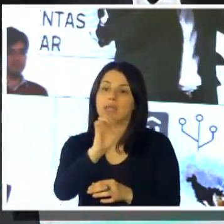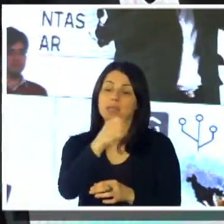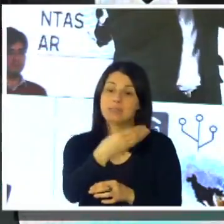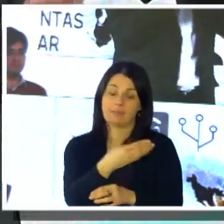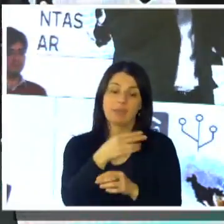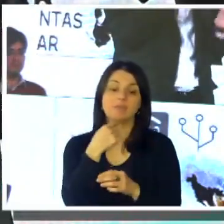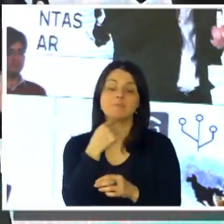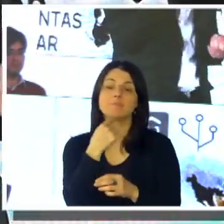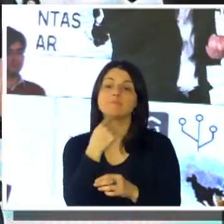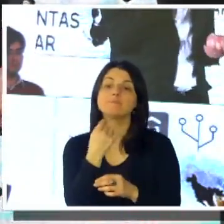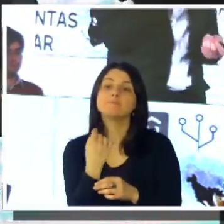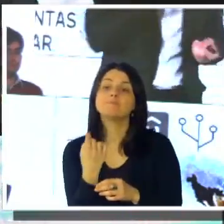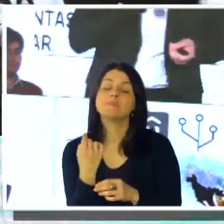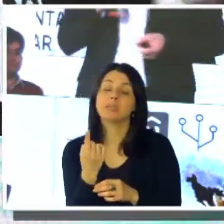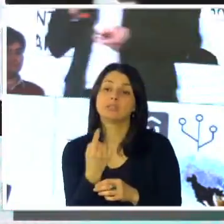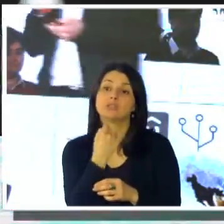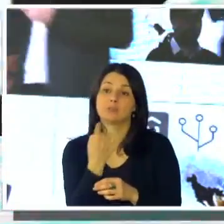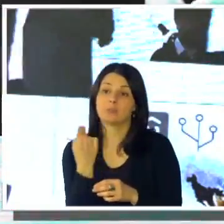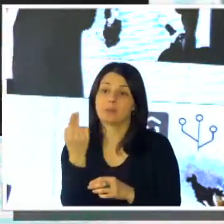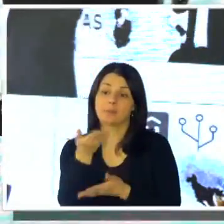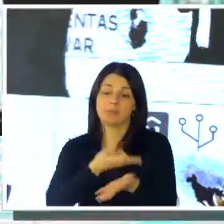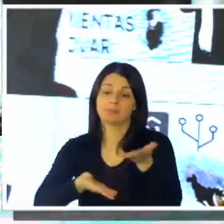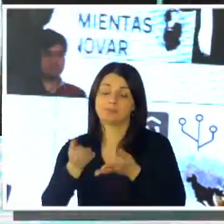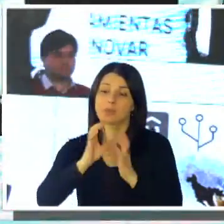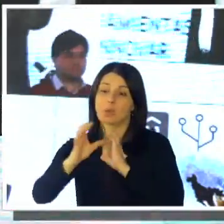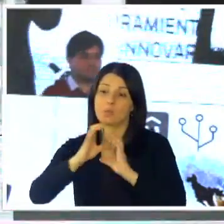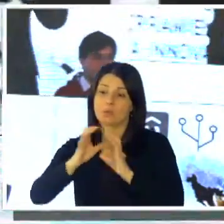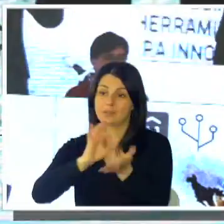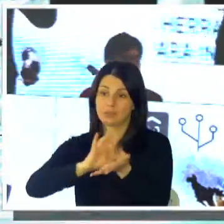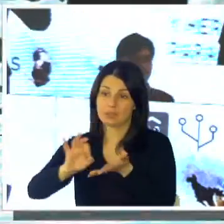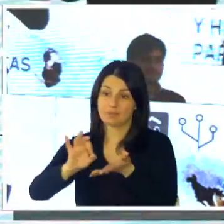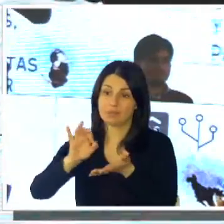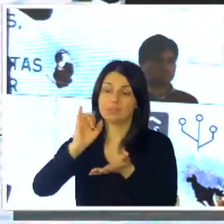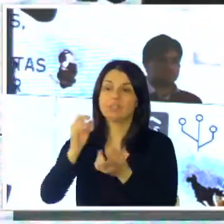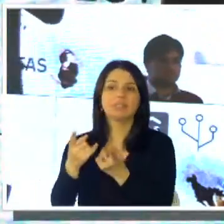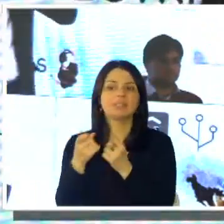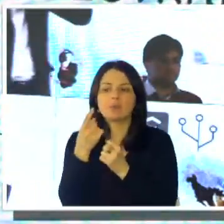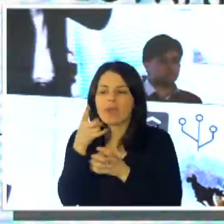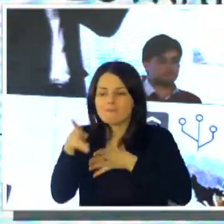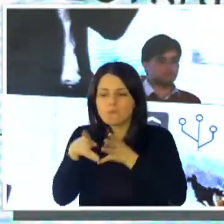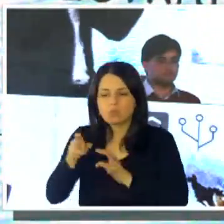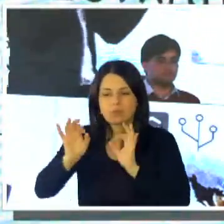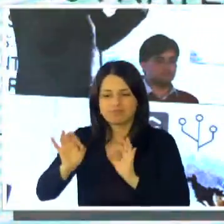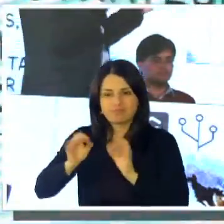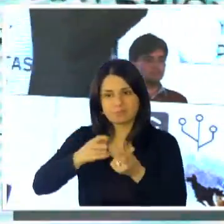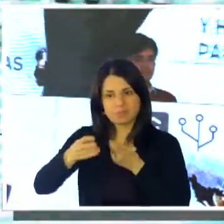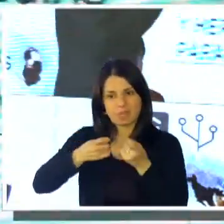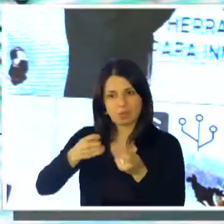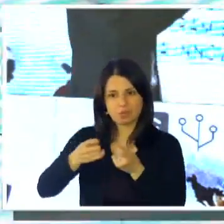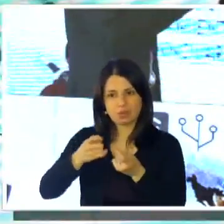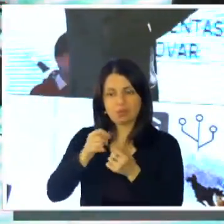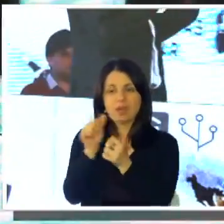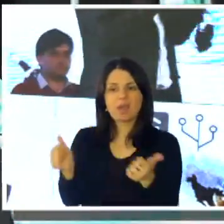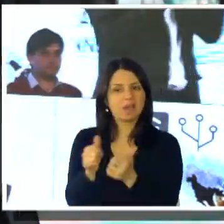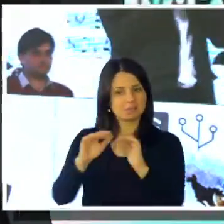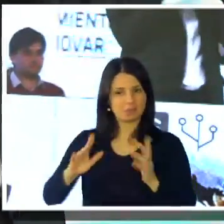permitir la comunicación de estos servicios. Y cuando tenemos que implementar alguna funcionalidad del negocio, lo que terminamos